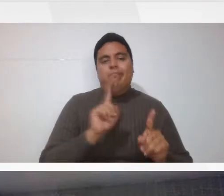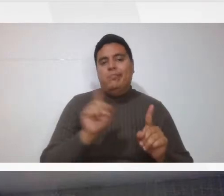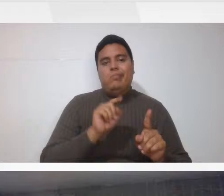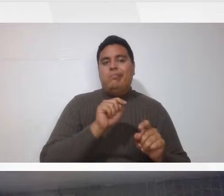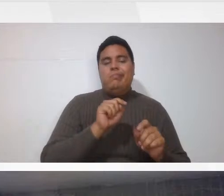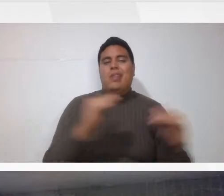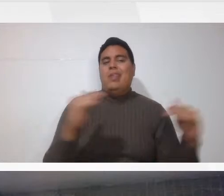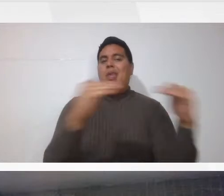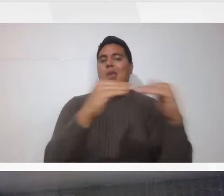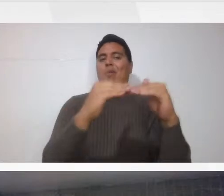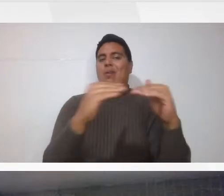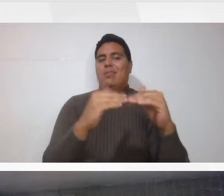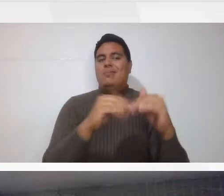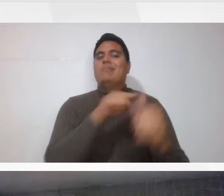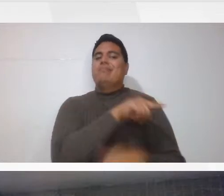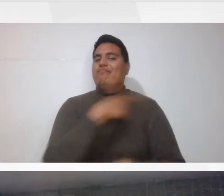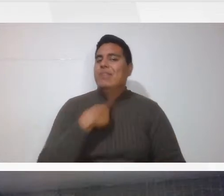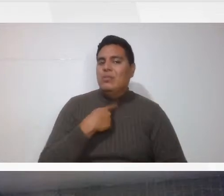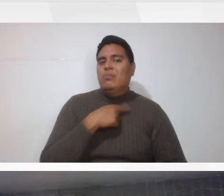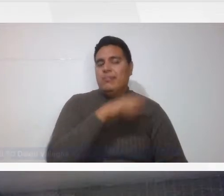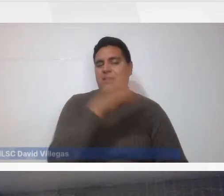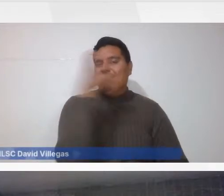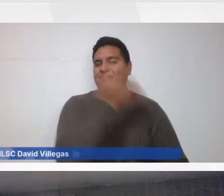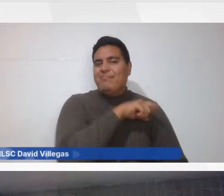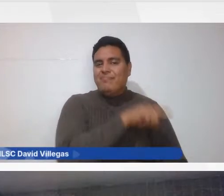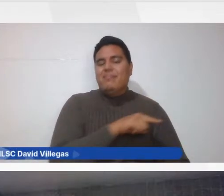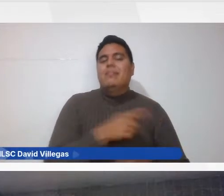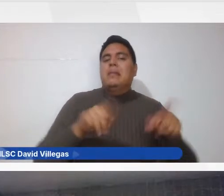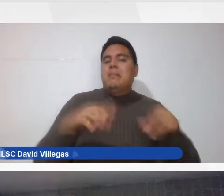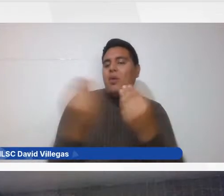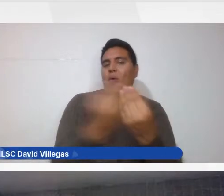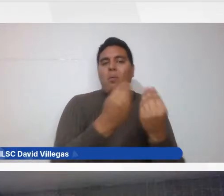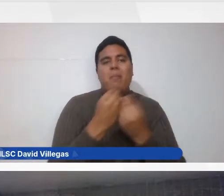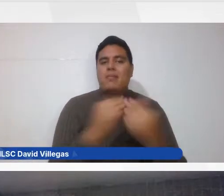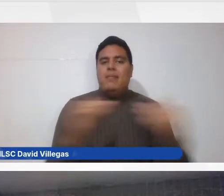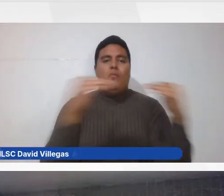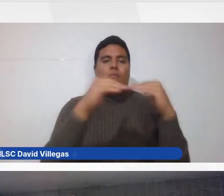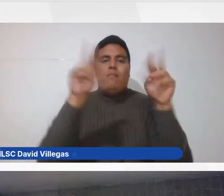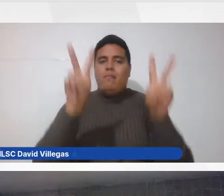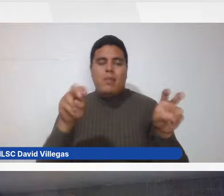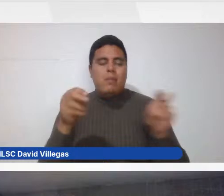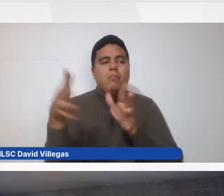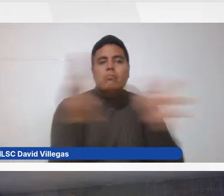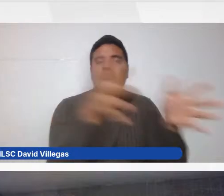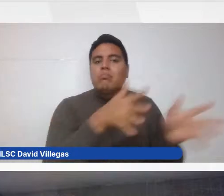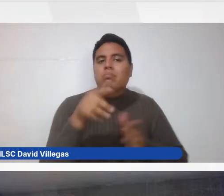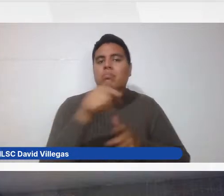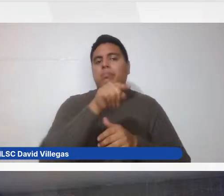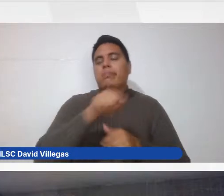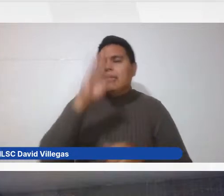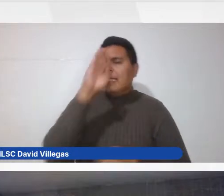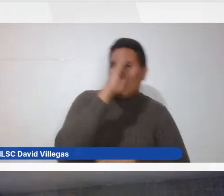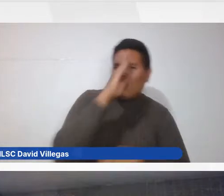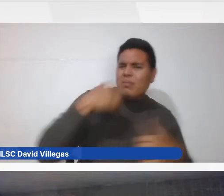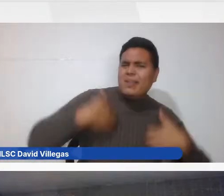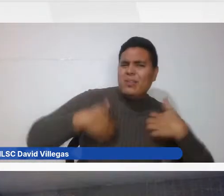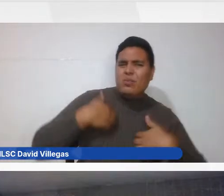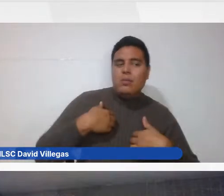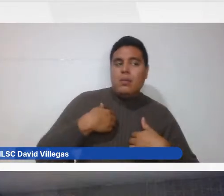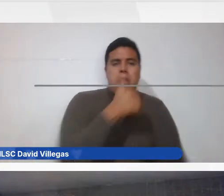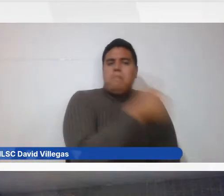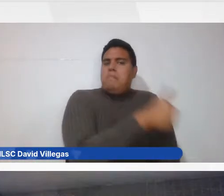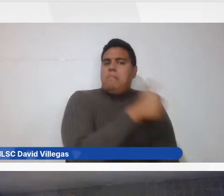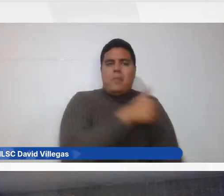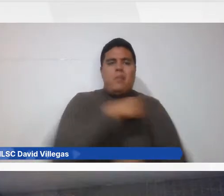Él tiene compañeritos que lo apoyan mucho en el aula y él sabe que cualquier duda que tenga, él me pregunta una y otra. Pero él es un muchacho muy